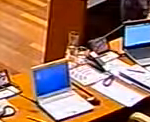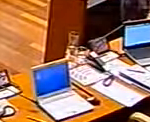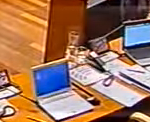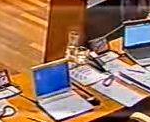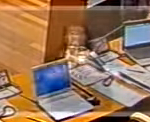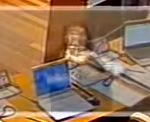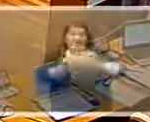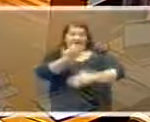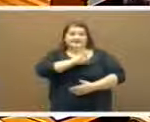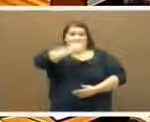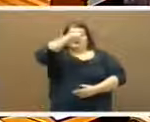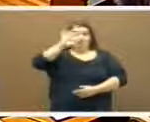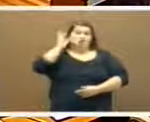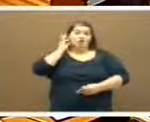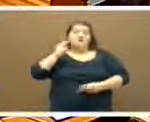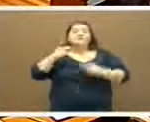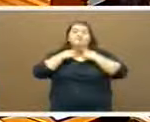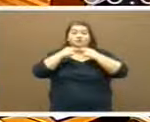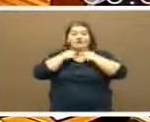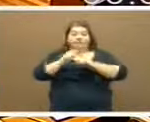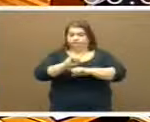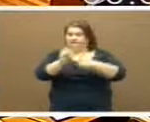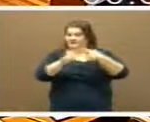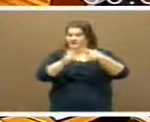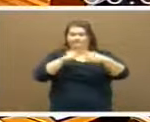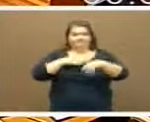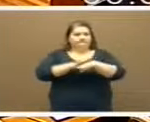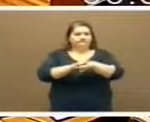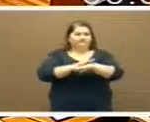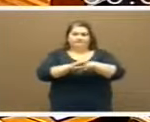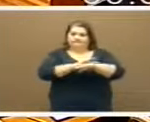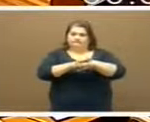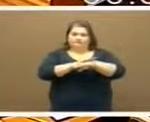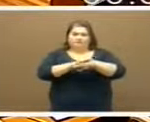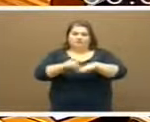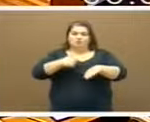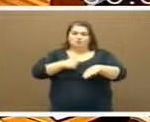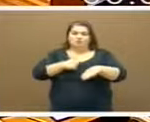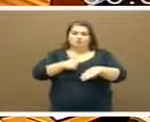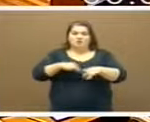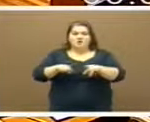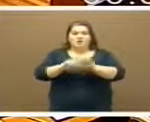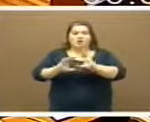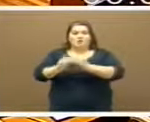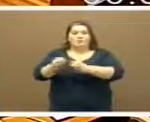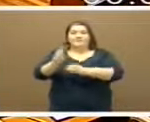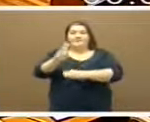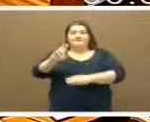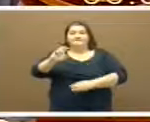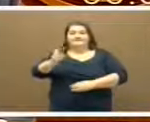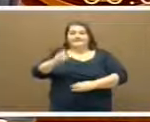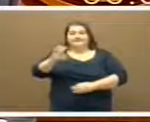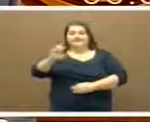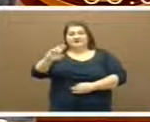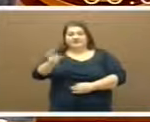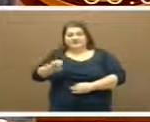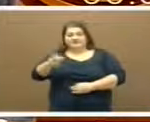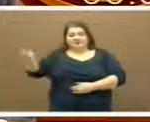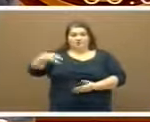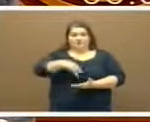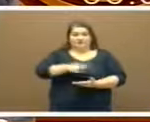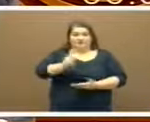Buenos días, señoras y señores diputados. No, lo primero, pedir disculpas porque no quisiera yo hacer de menos al grupo del PRESCRE no habiendo bajado al